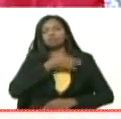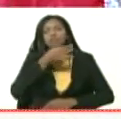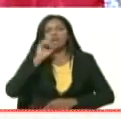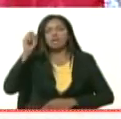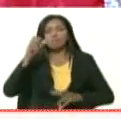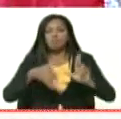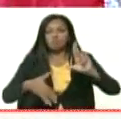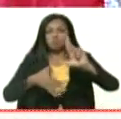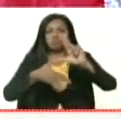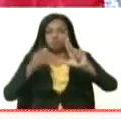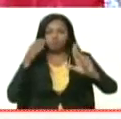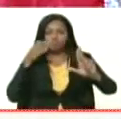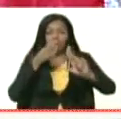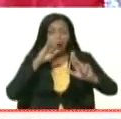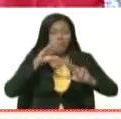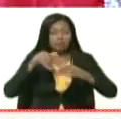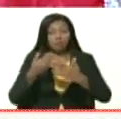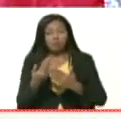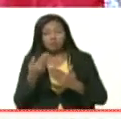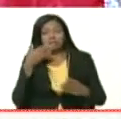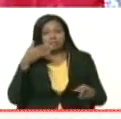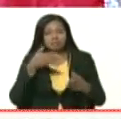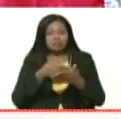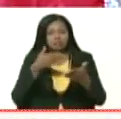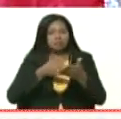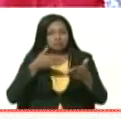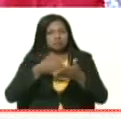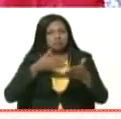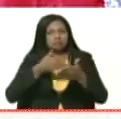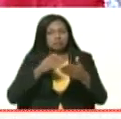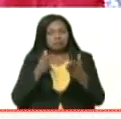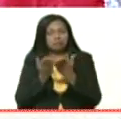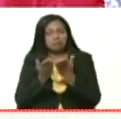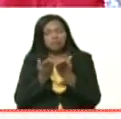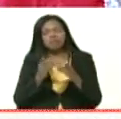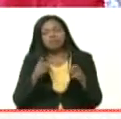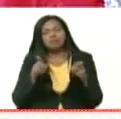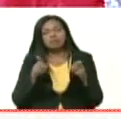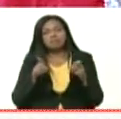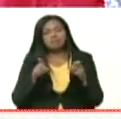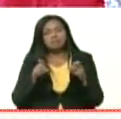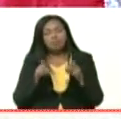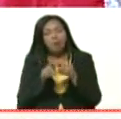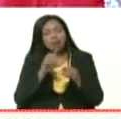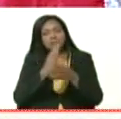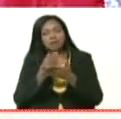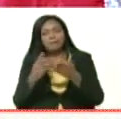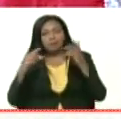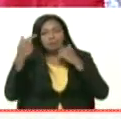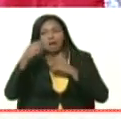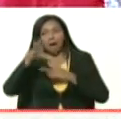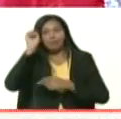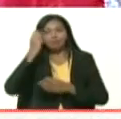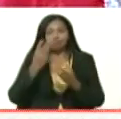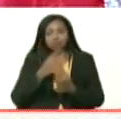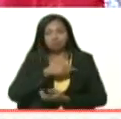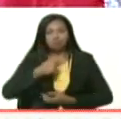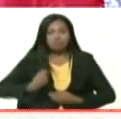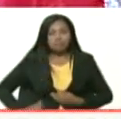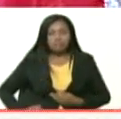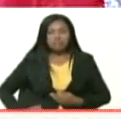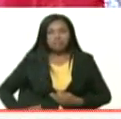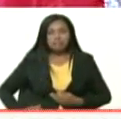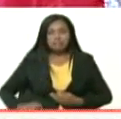América Latina, nos insistía el comandante Chávez. Hay que aprender mucho de la China, sobre todo